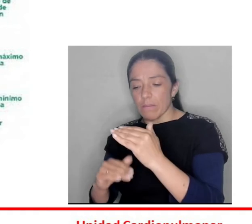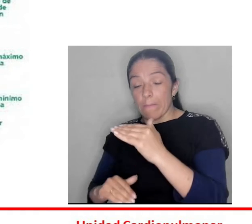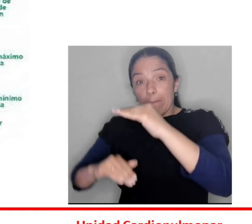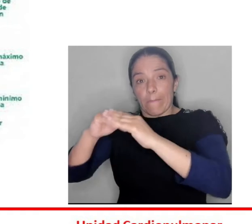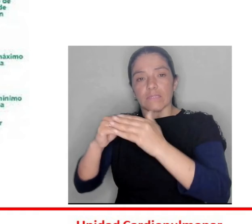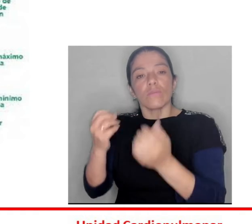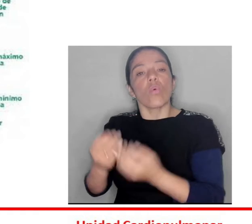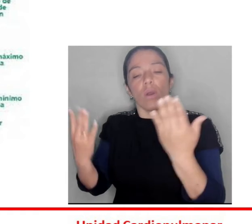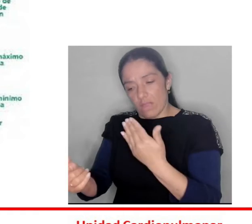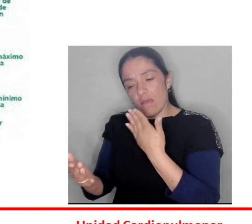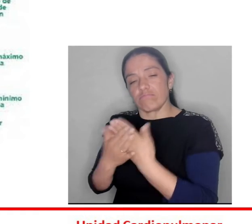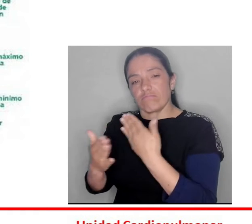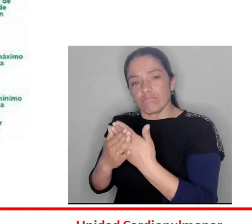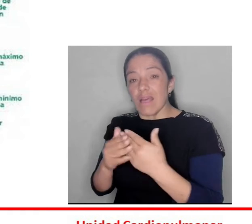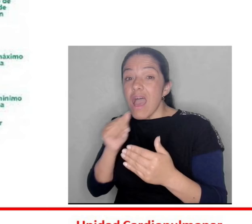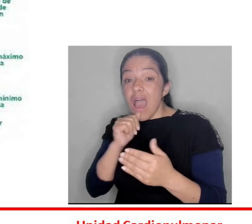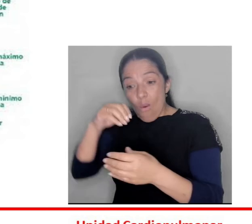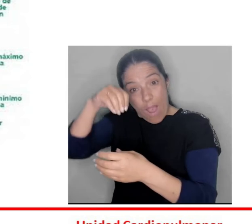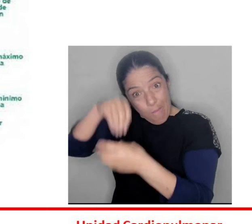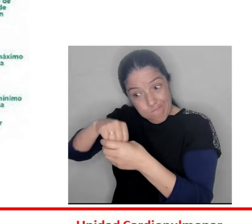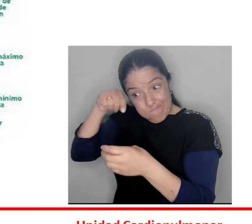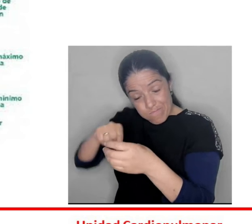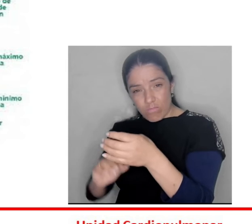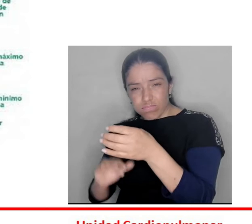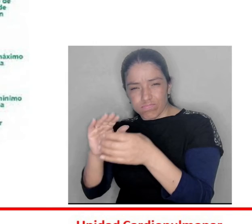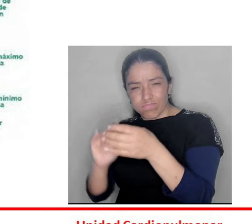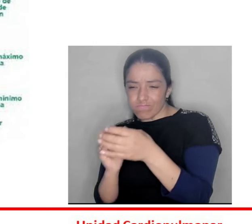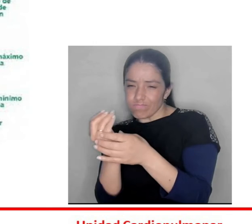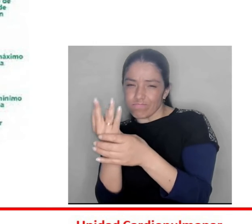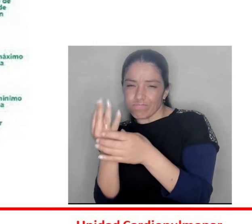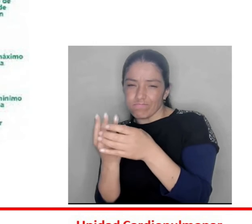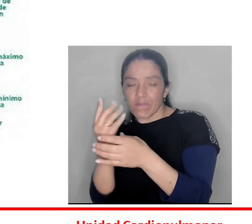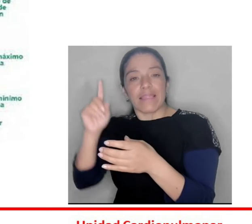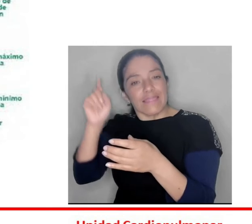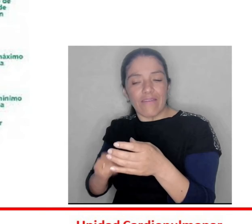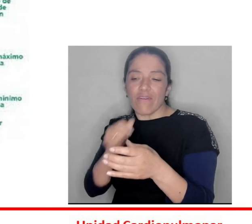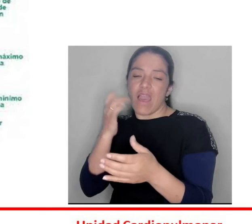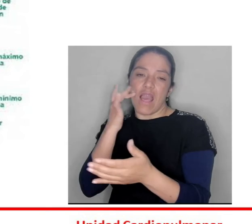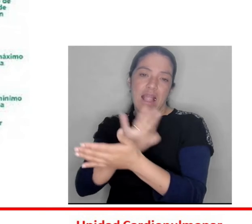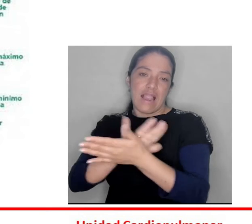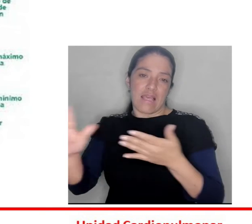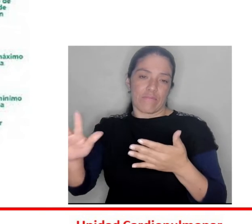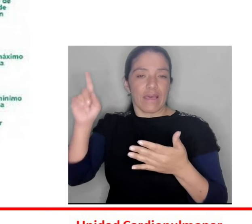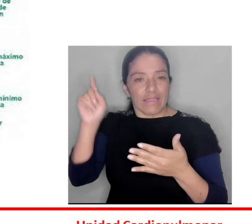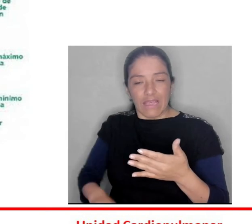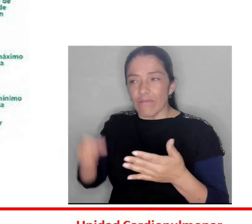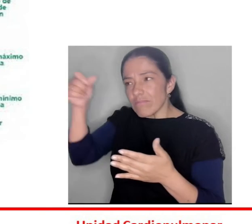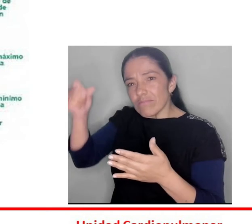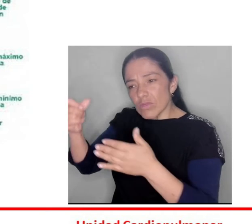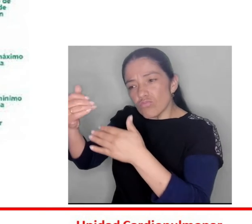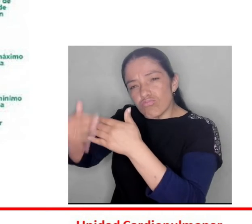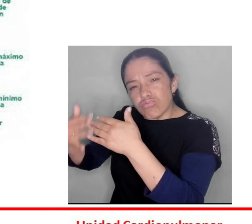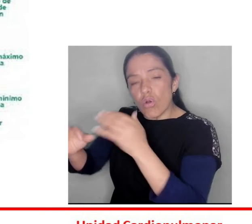nivel de mínimo y máximo de agua que debe usar. El agua que se utiliza para este siempre debe